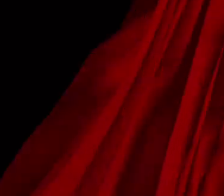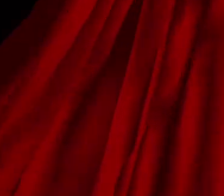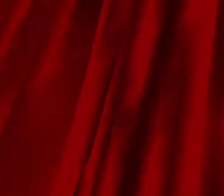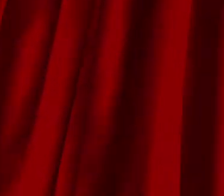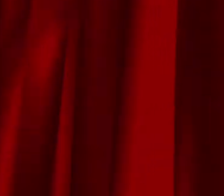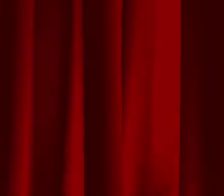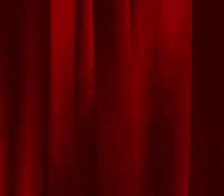muchísimo